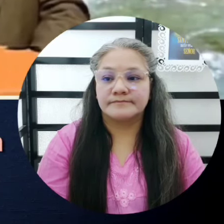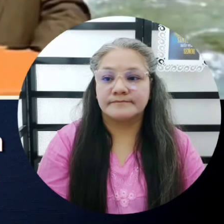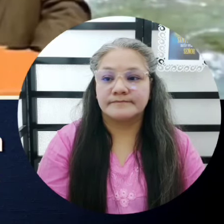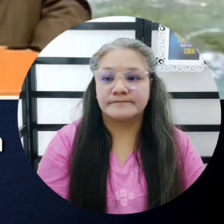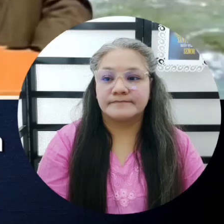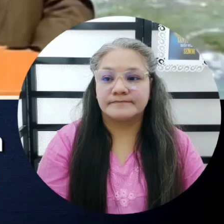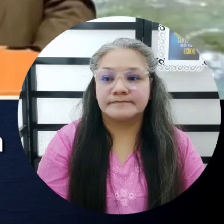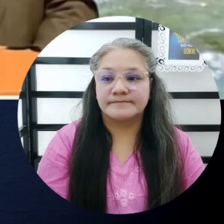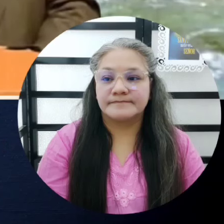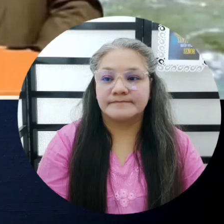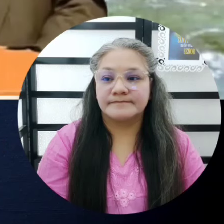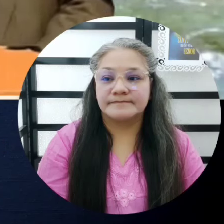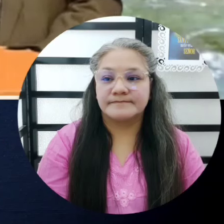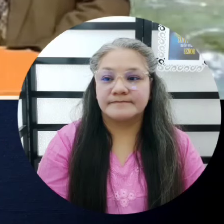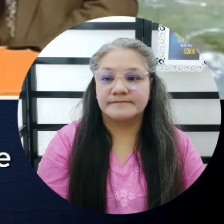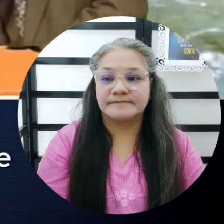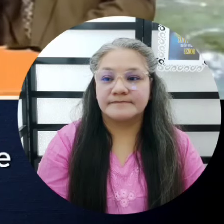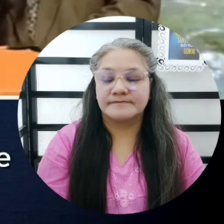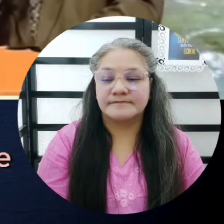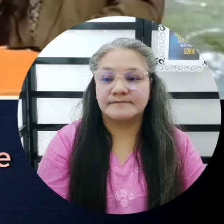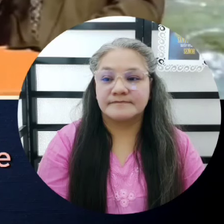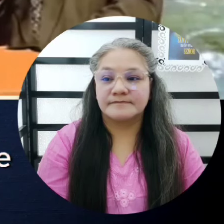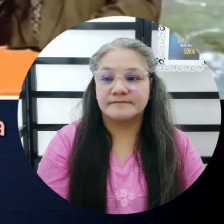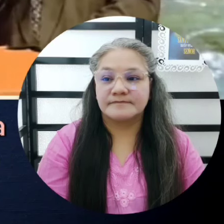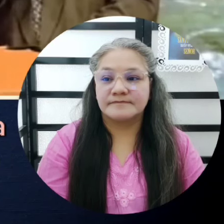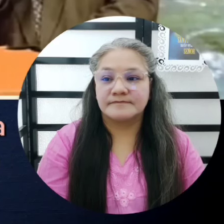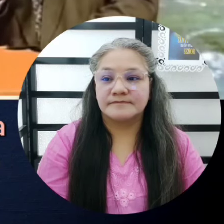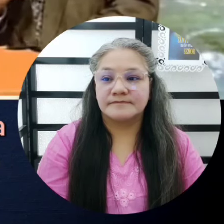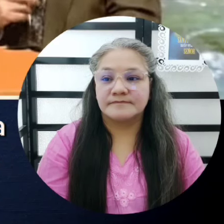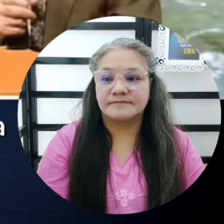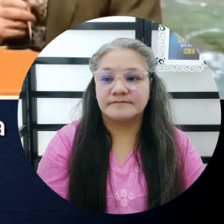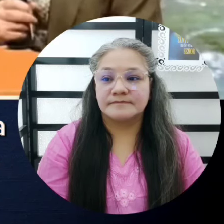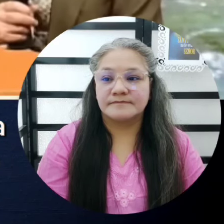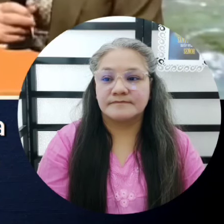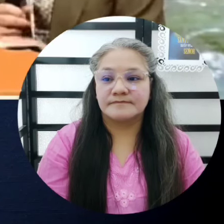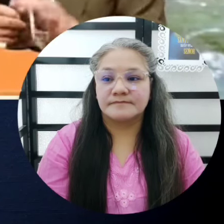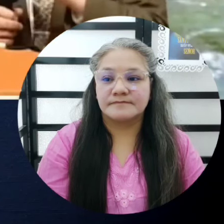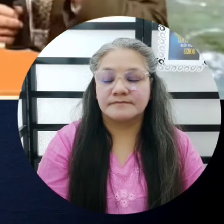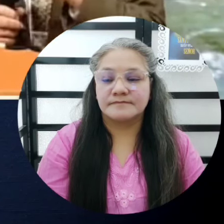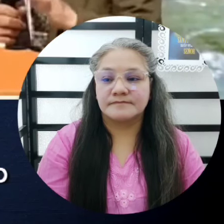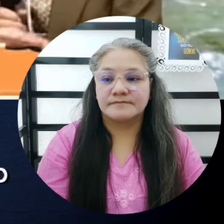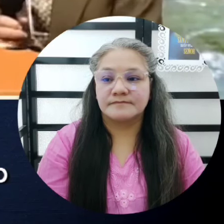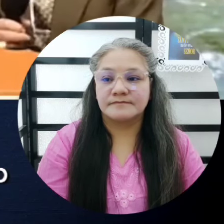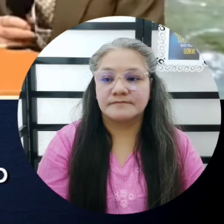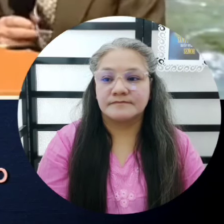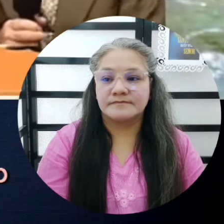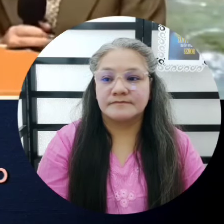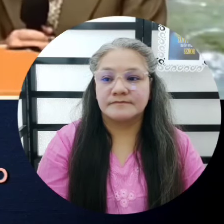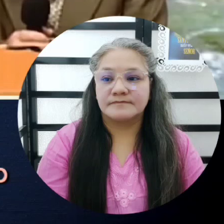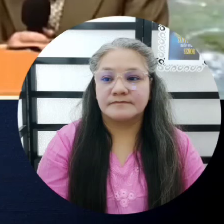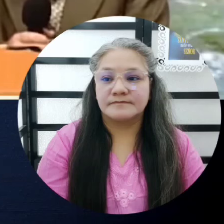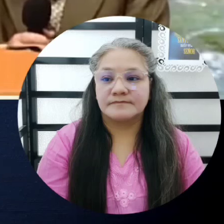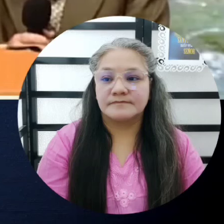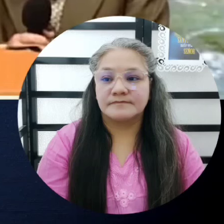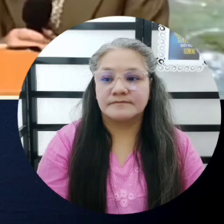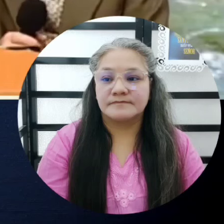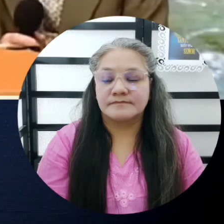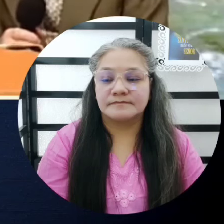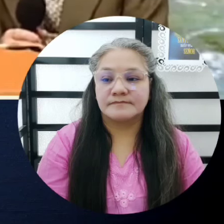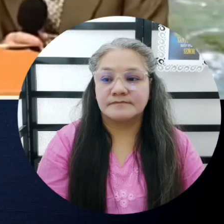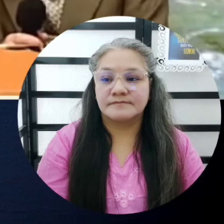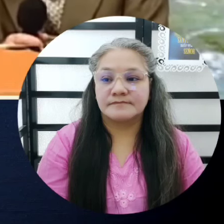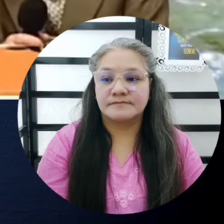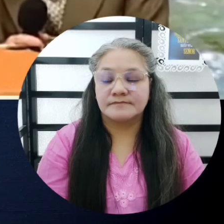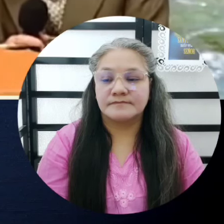Se le pasó la borrachera. Pero ¿sabe qué es lo que ha hecho? Y se acuerda del consejo que le dieron y lo grave que fue esto.